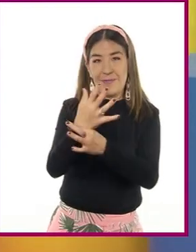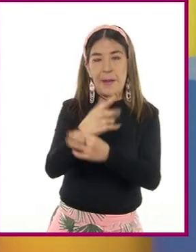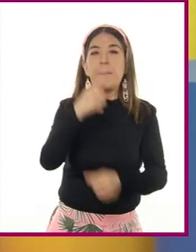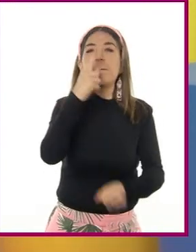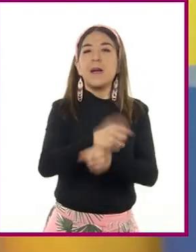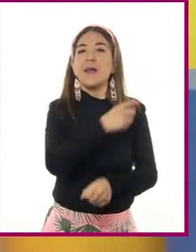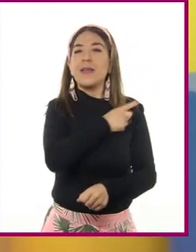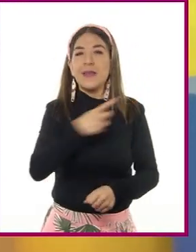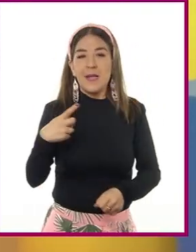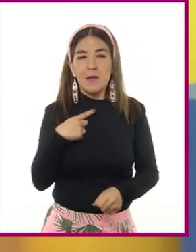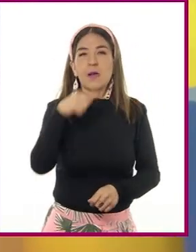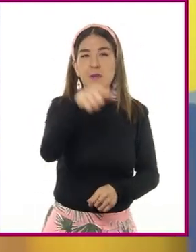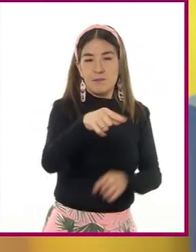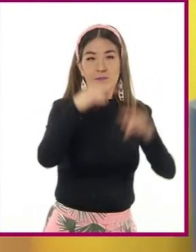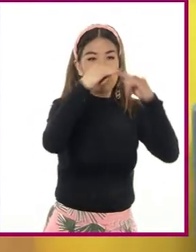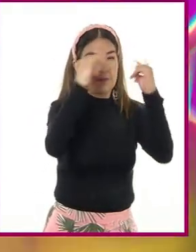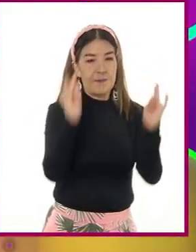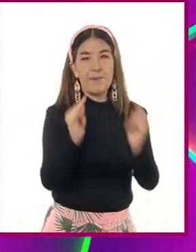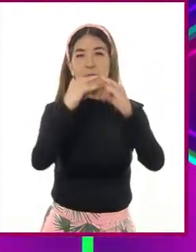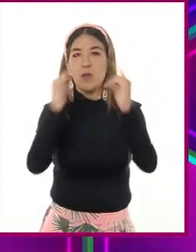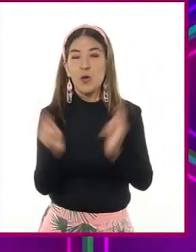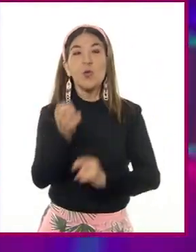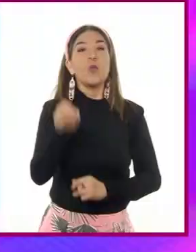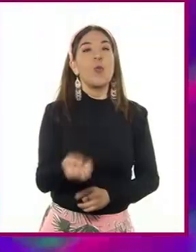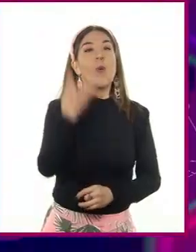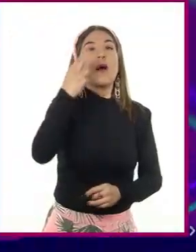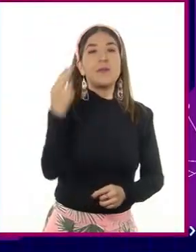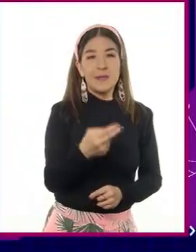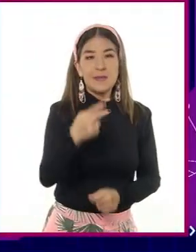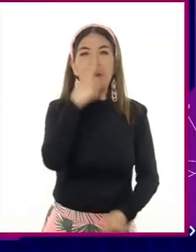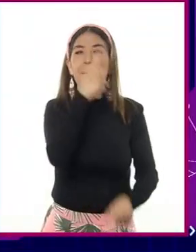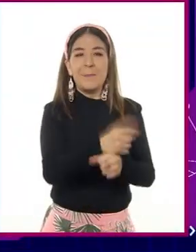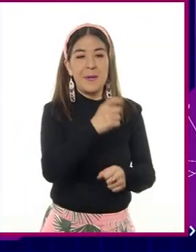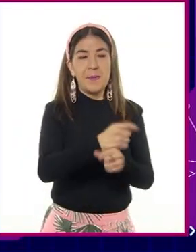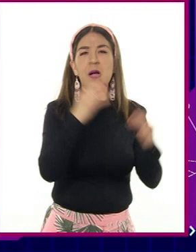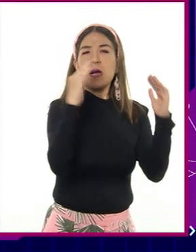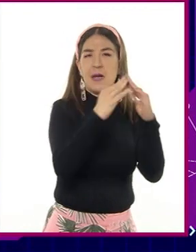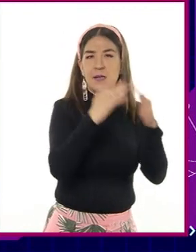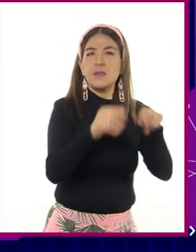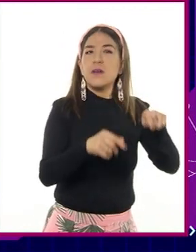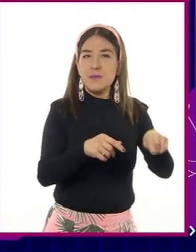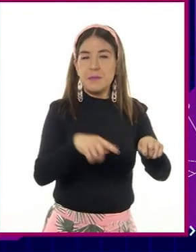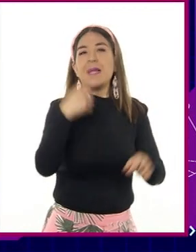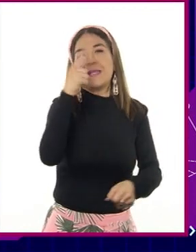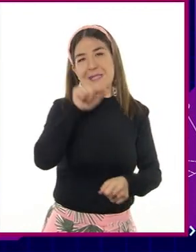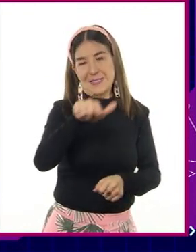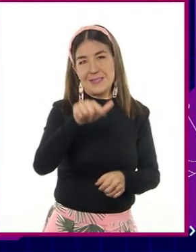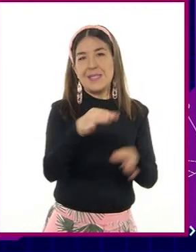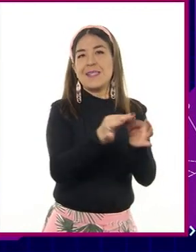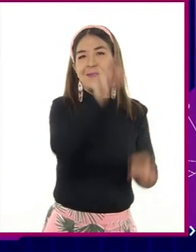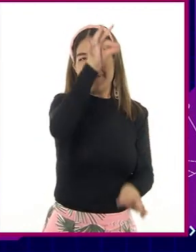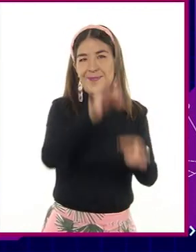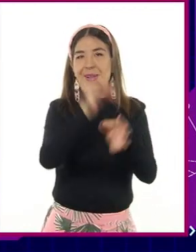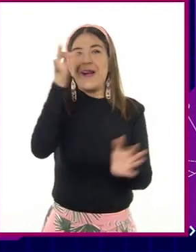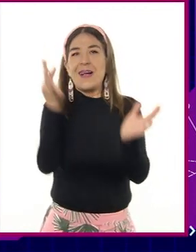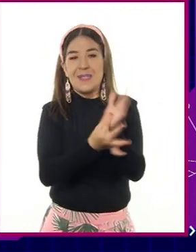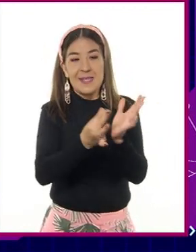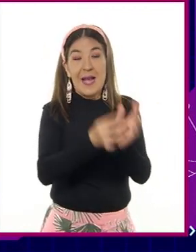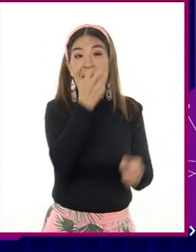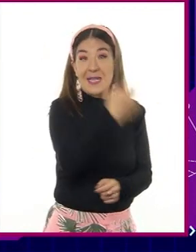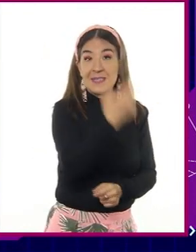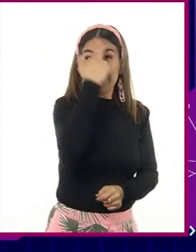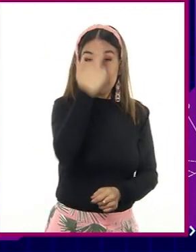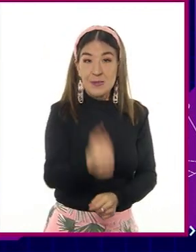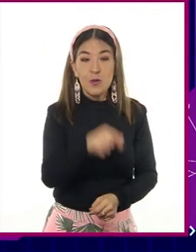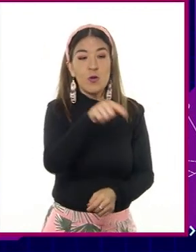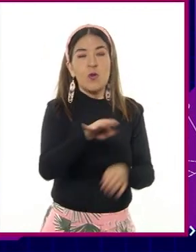que comentarte las varillas que necesitas. Para la primera casa se ocuparon 17 varillas, por lo tanto, el primer